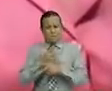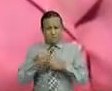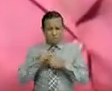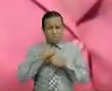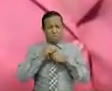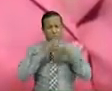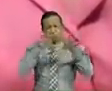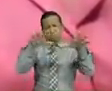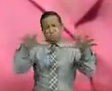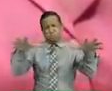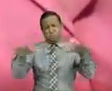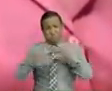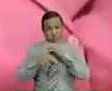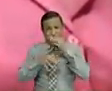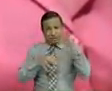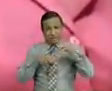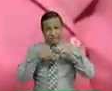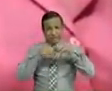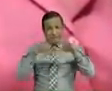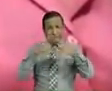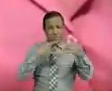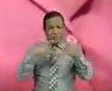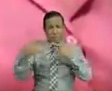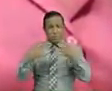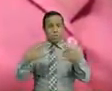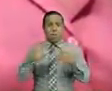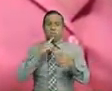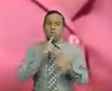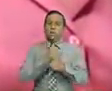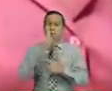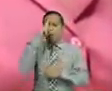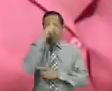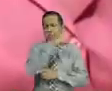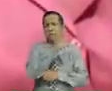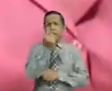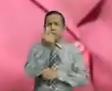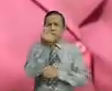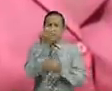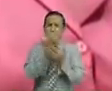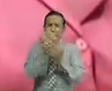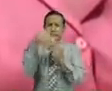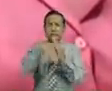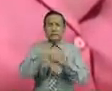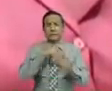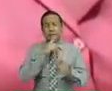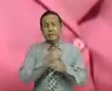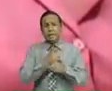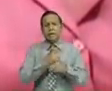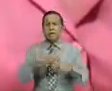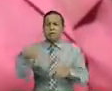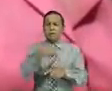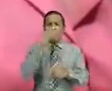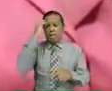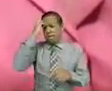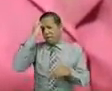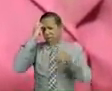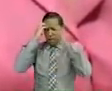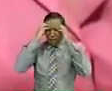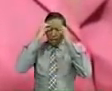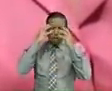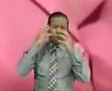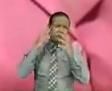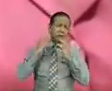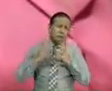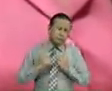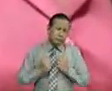difíciles porque también son de dificultad económica, no permitamos que la esperanza se vaya de